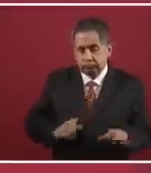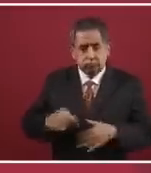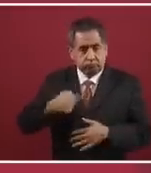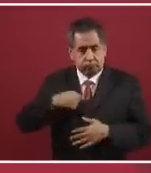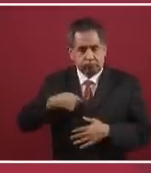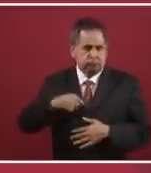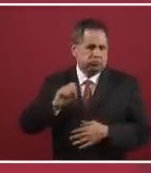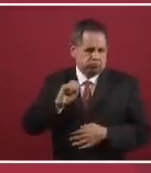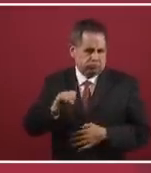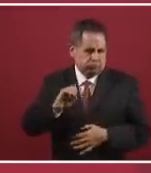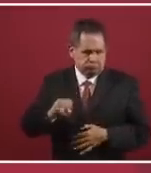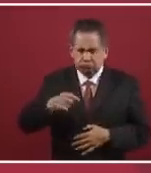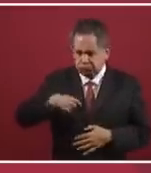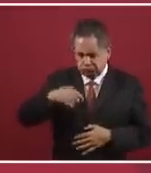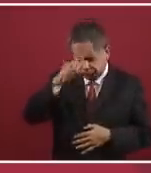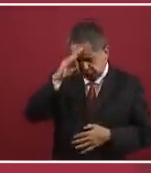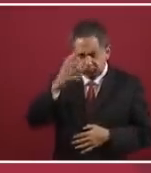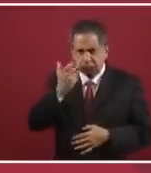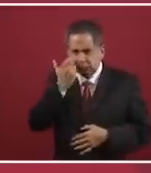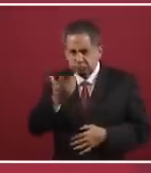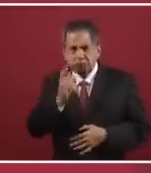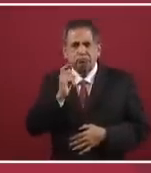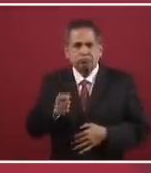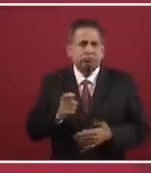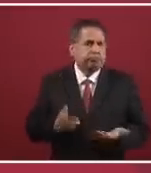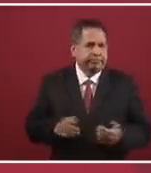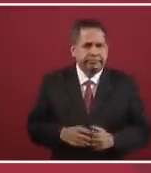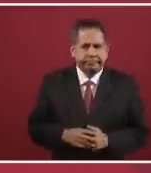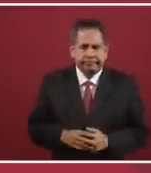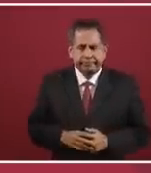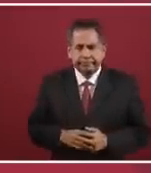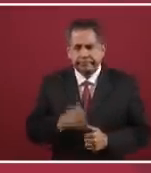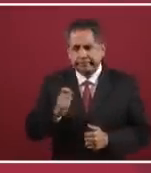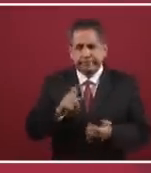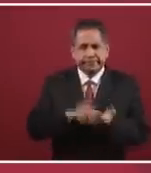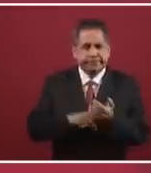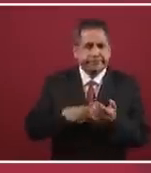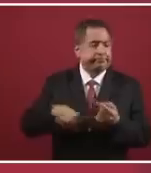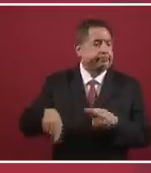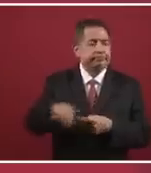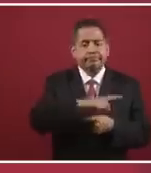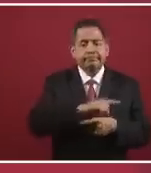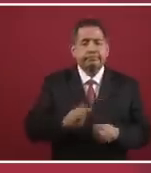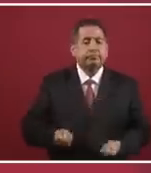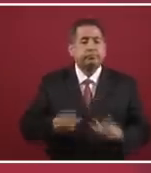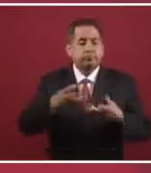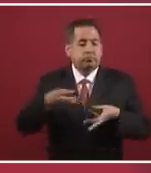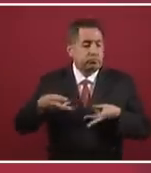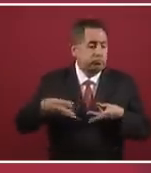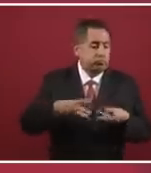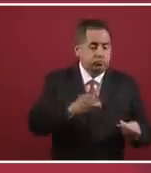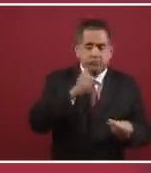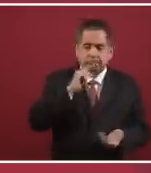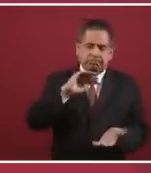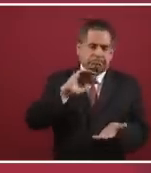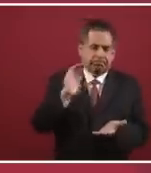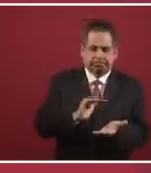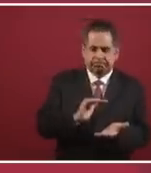dispuestos que se reduzcan el gasto